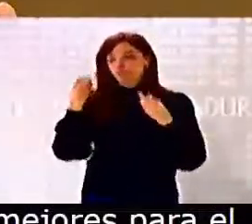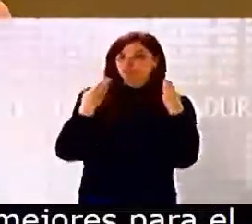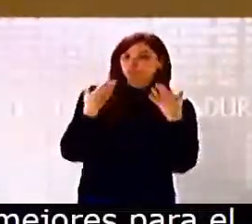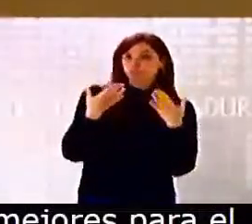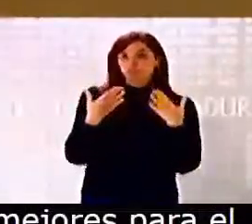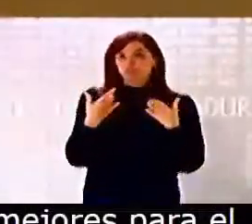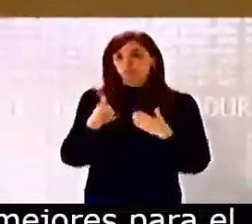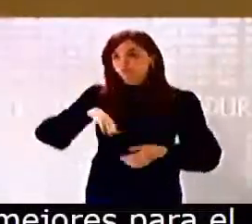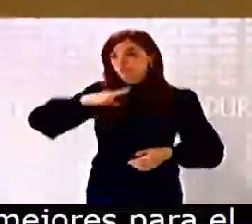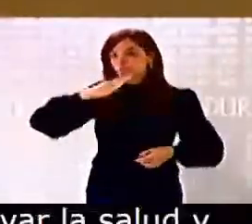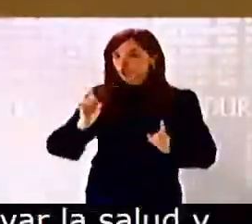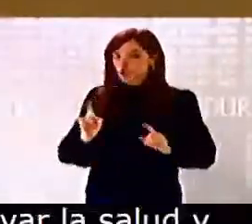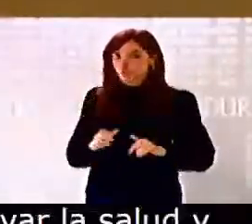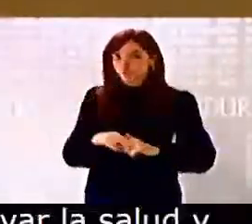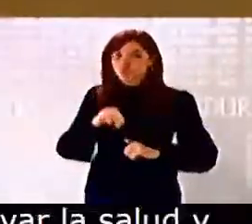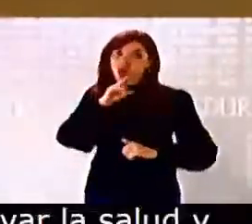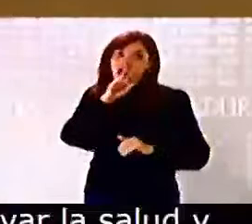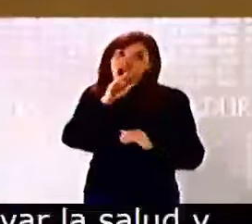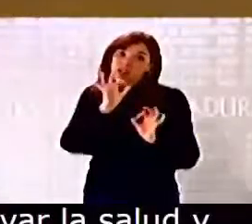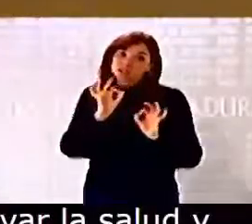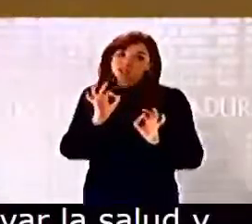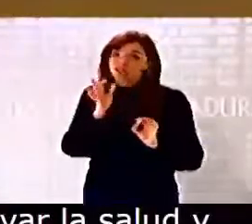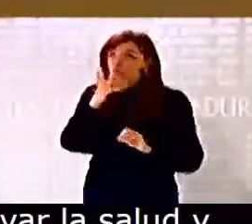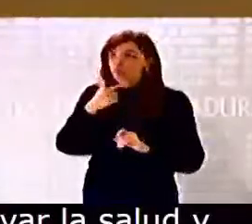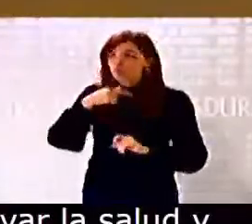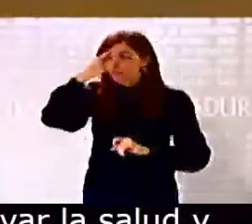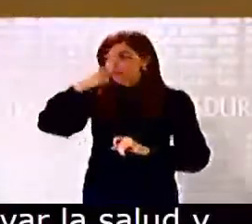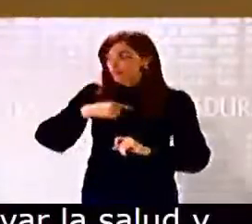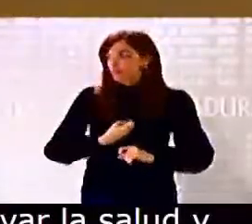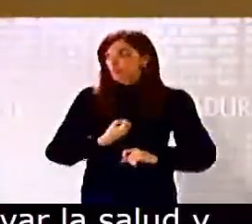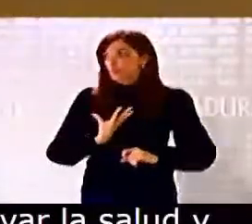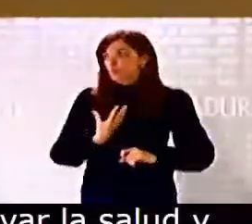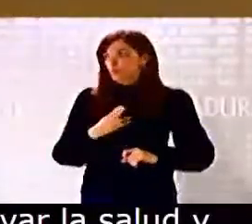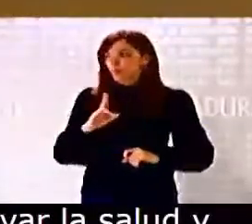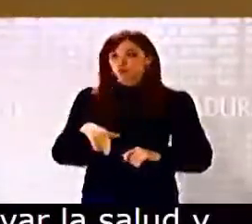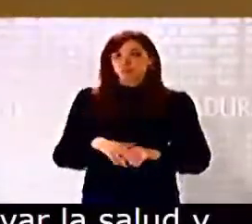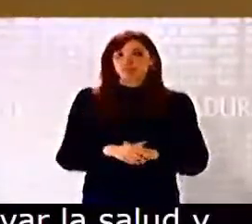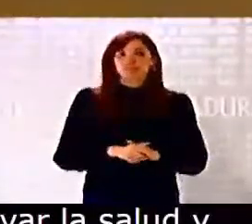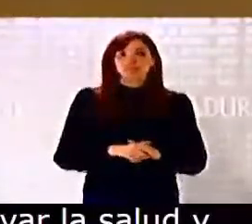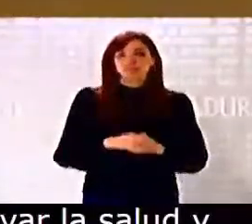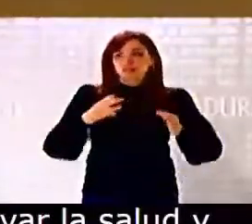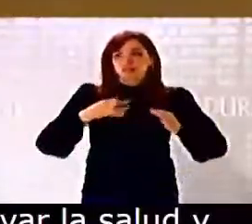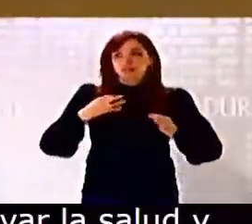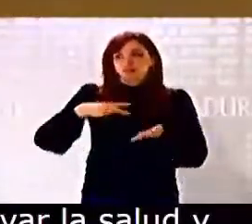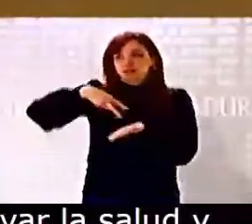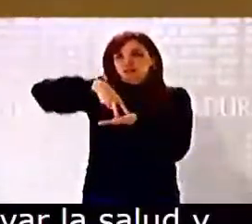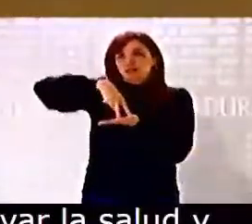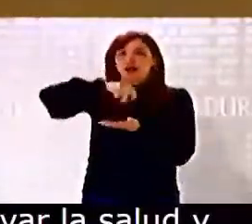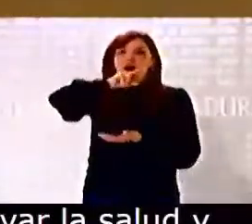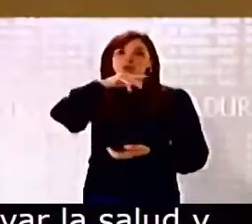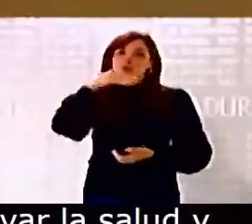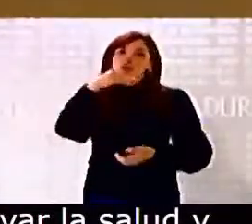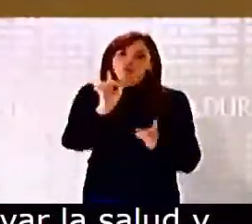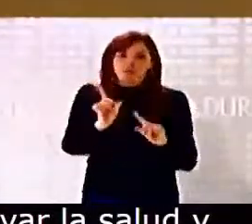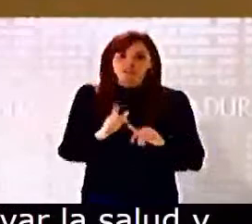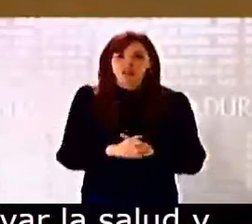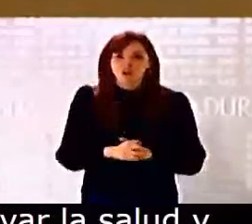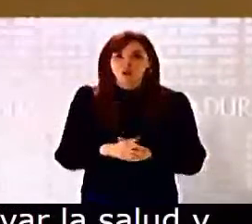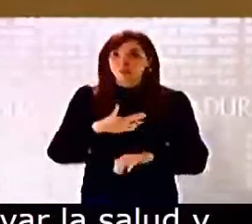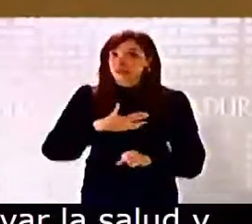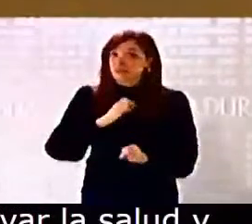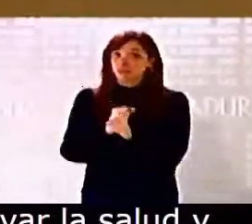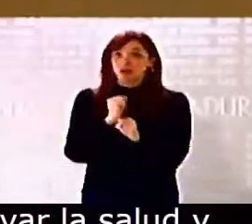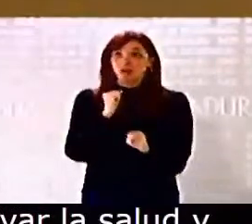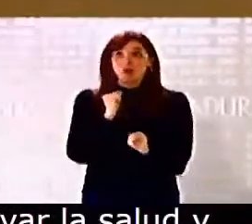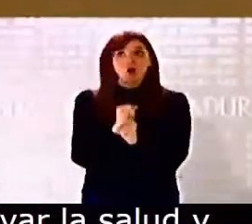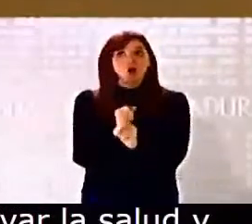No me enfado, hablo así porque saben que soy apasionada siempre que estoy en el atril, no me enfado, sí, esta es mi tarea y yo